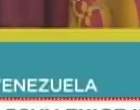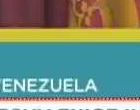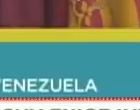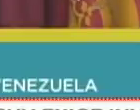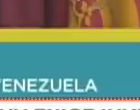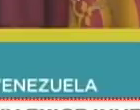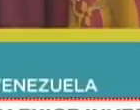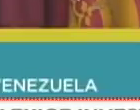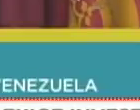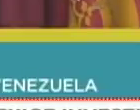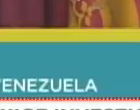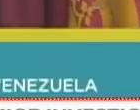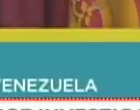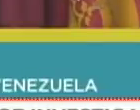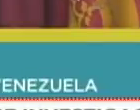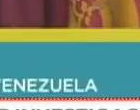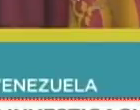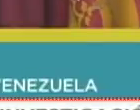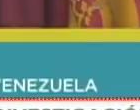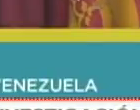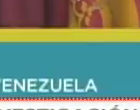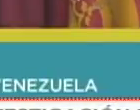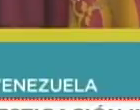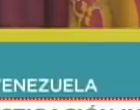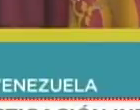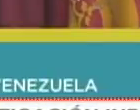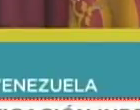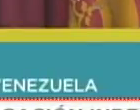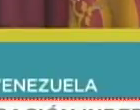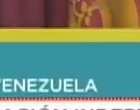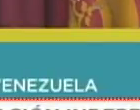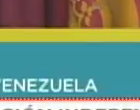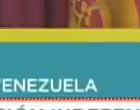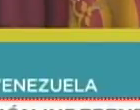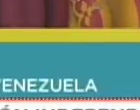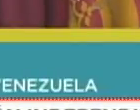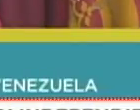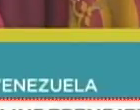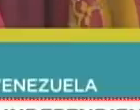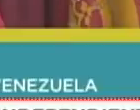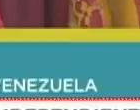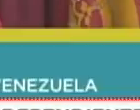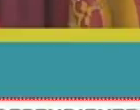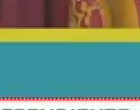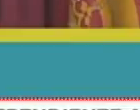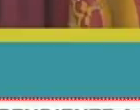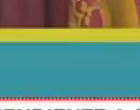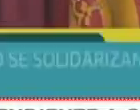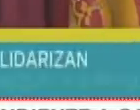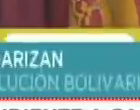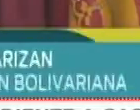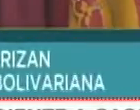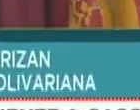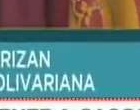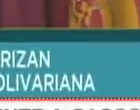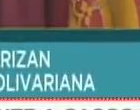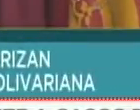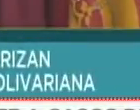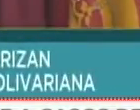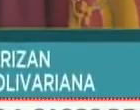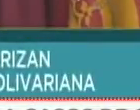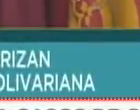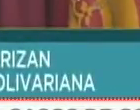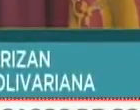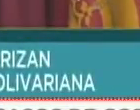antes, estaba muy pequeño, pero luego en la adolescencia, entre los 11 y 14 años, en Vigo.